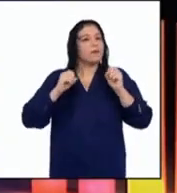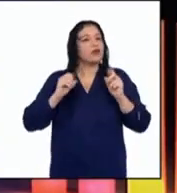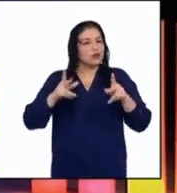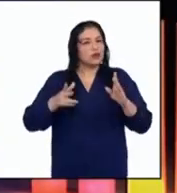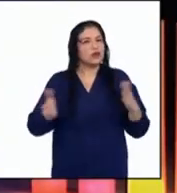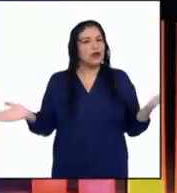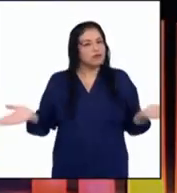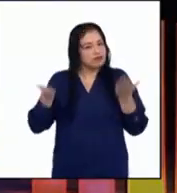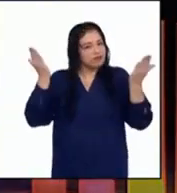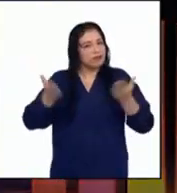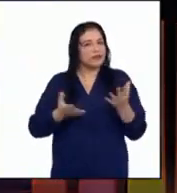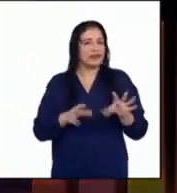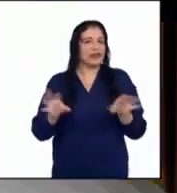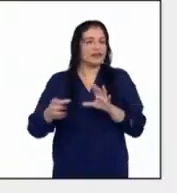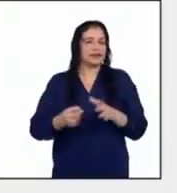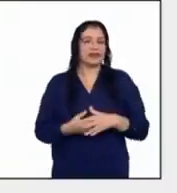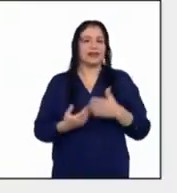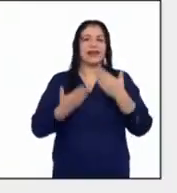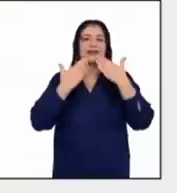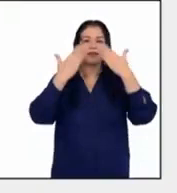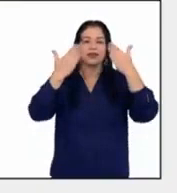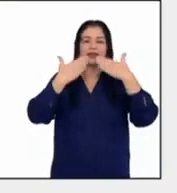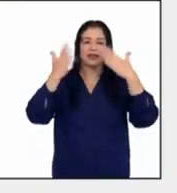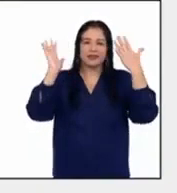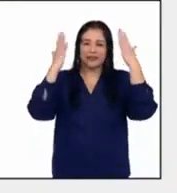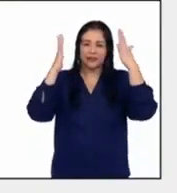mejor que podamos. Muchas gracias.